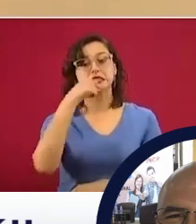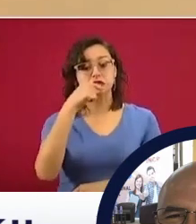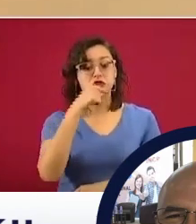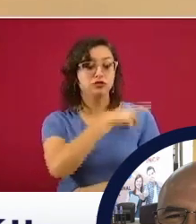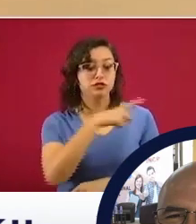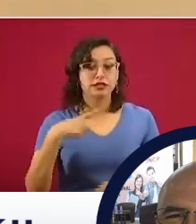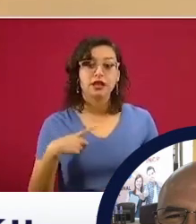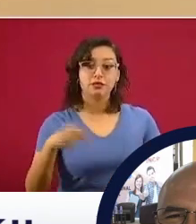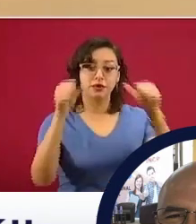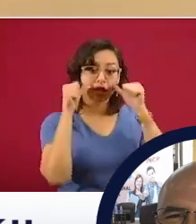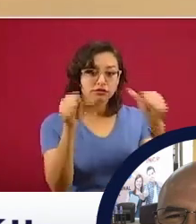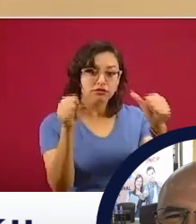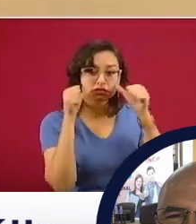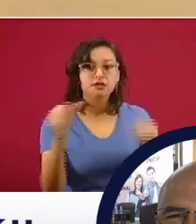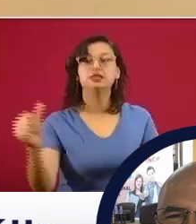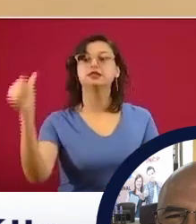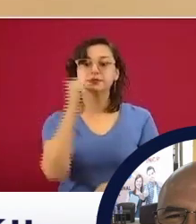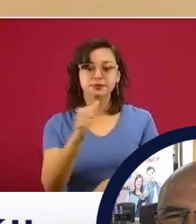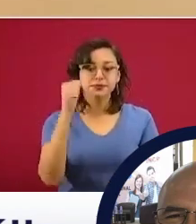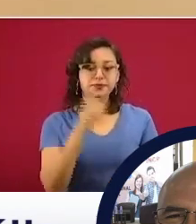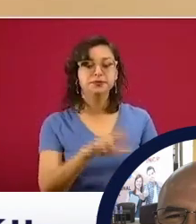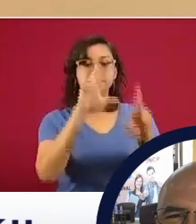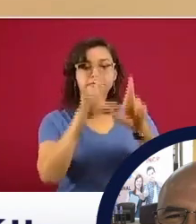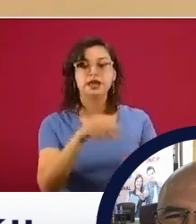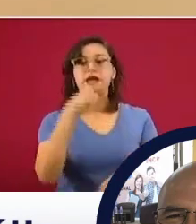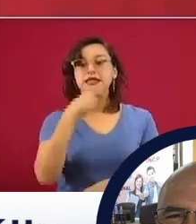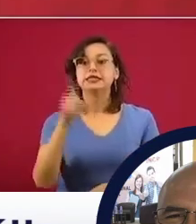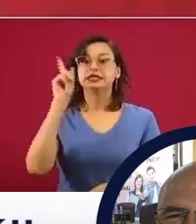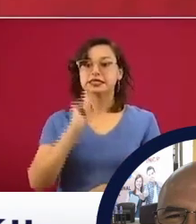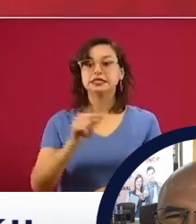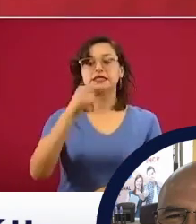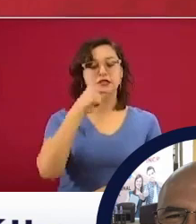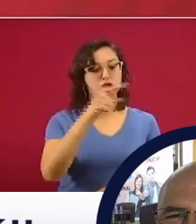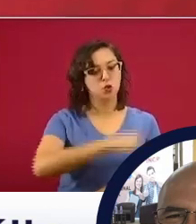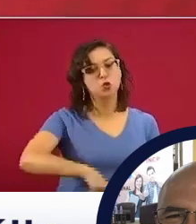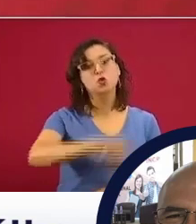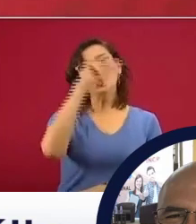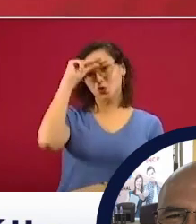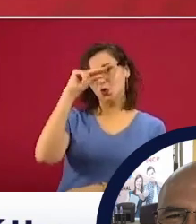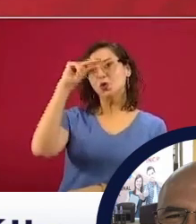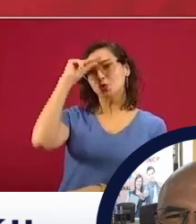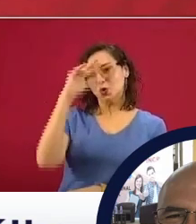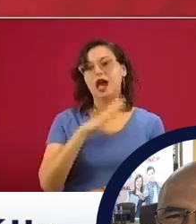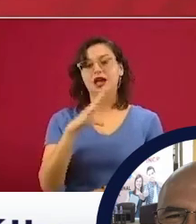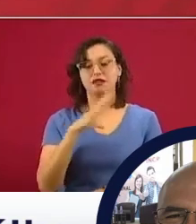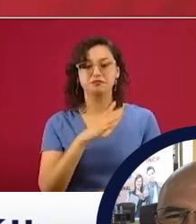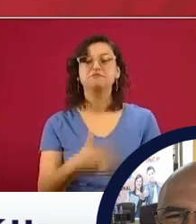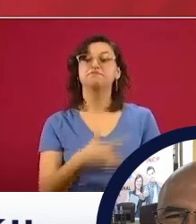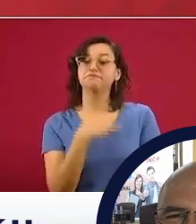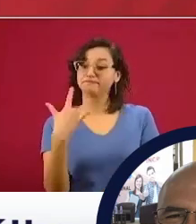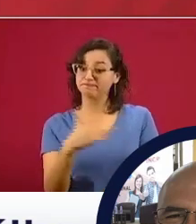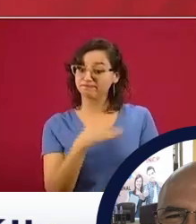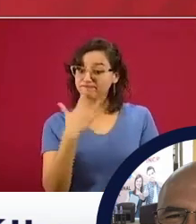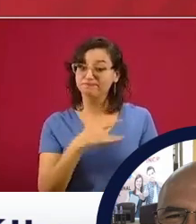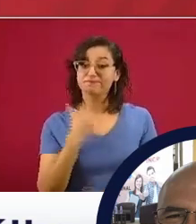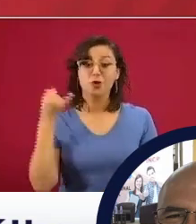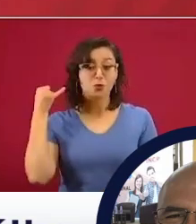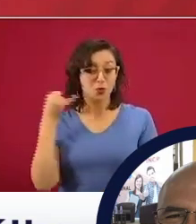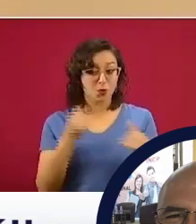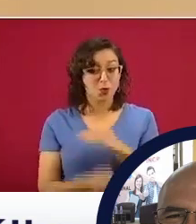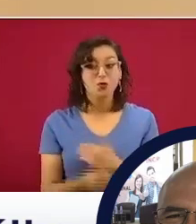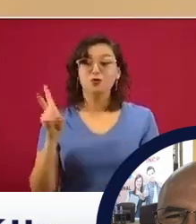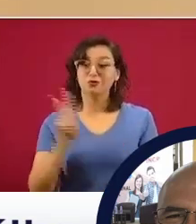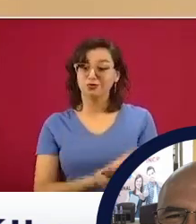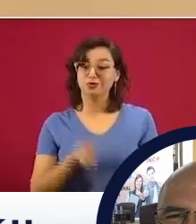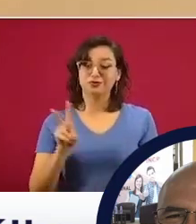Obviamente hay quien hizo esto un circo, pero realmente el ejercicio como